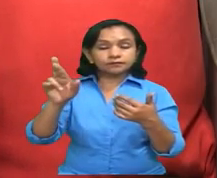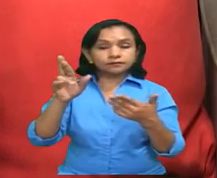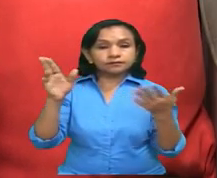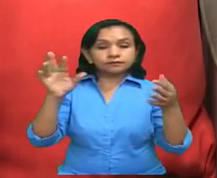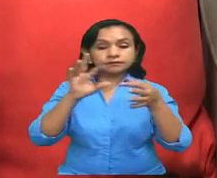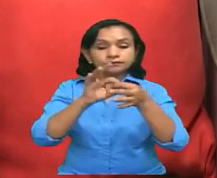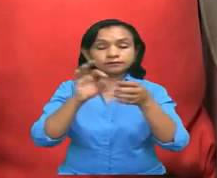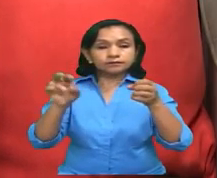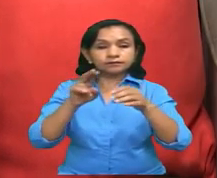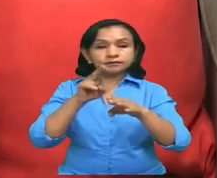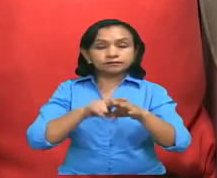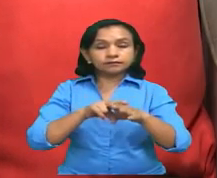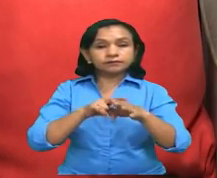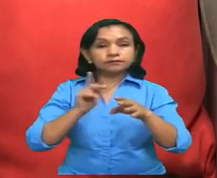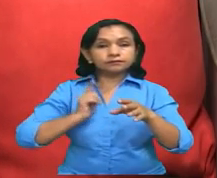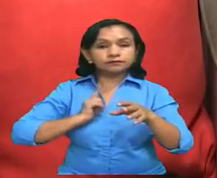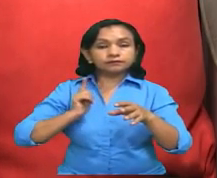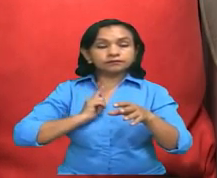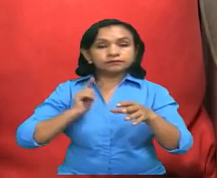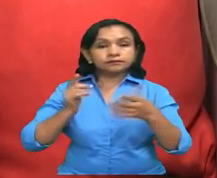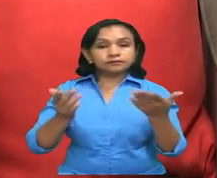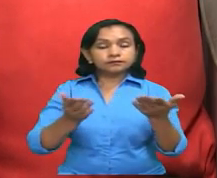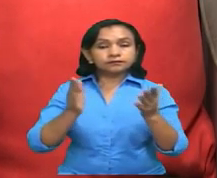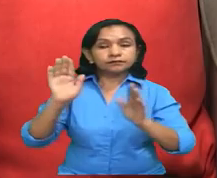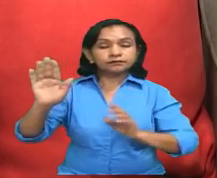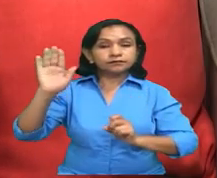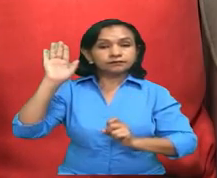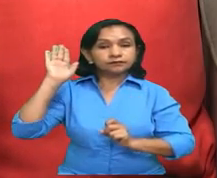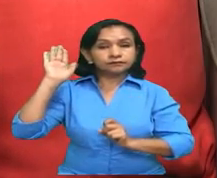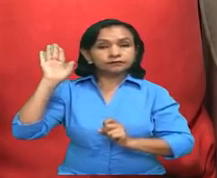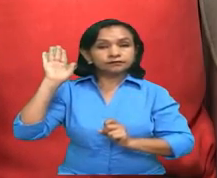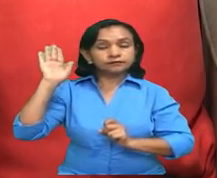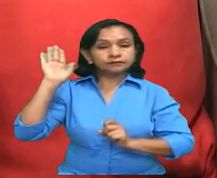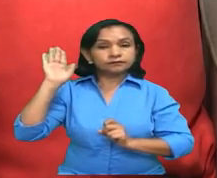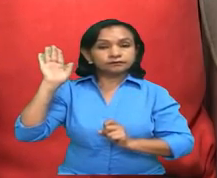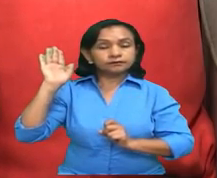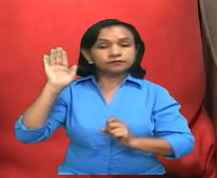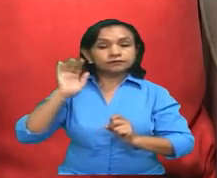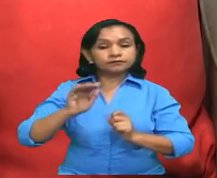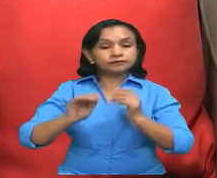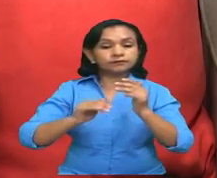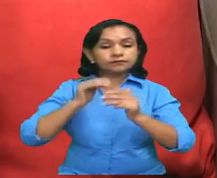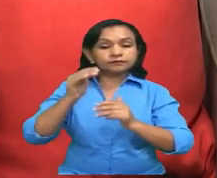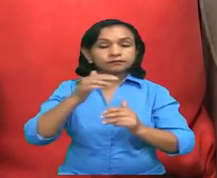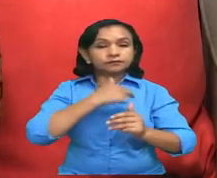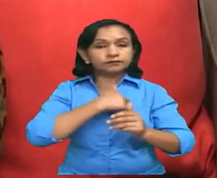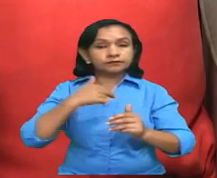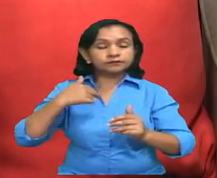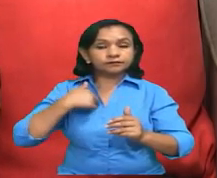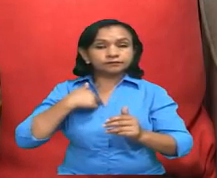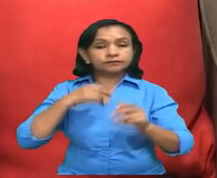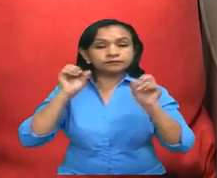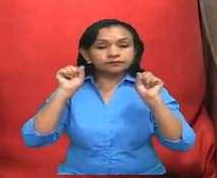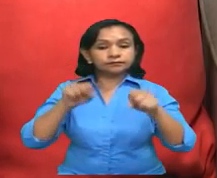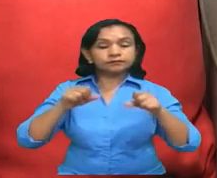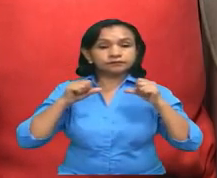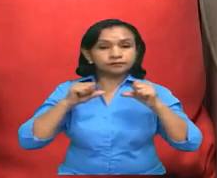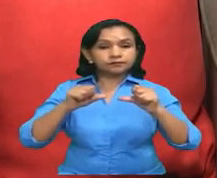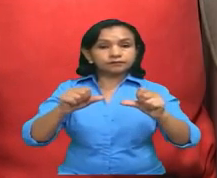planteaba la importancia de este evento y de institucionalizarlo. ¿Cómo es que está